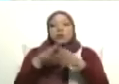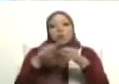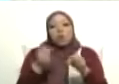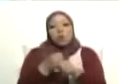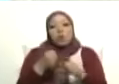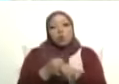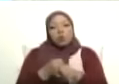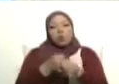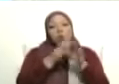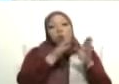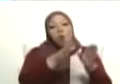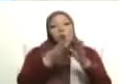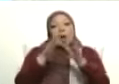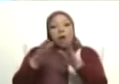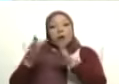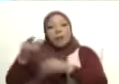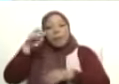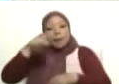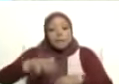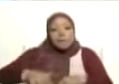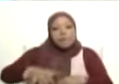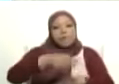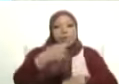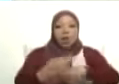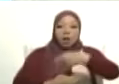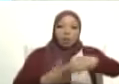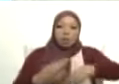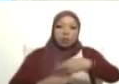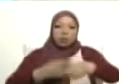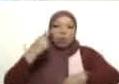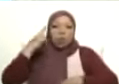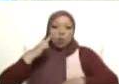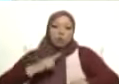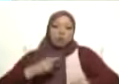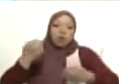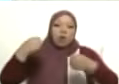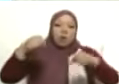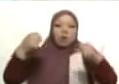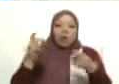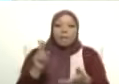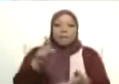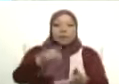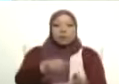carácter organizativo al pueblo de Venezuela porque lo ejerce de manera